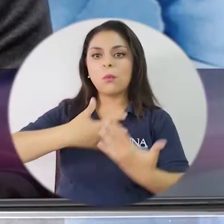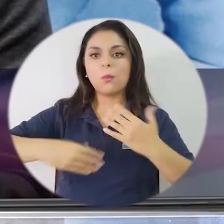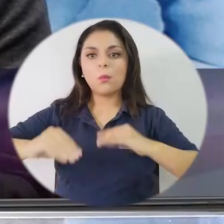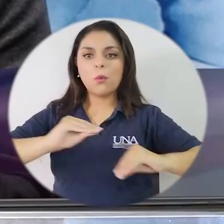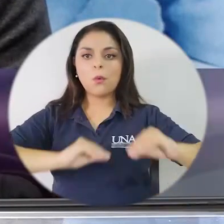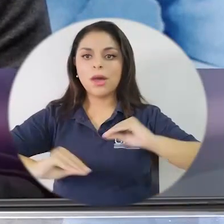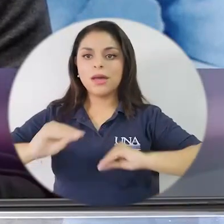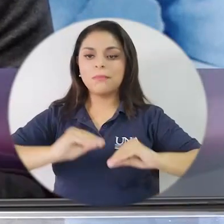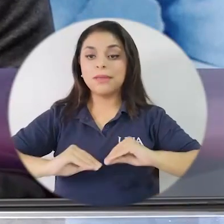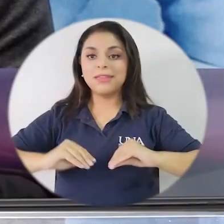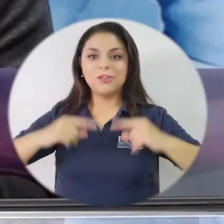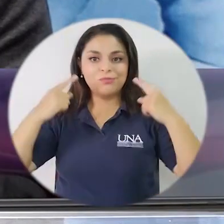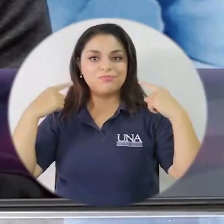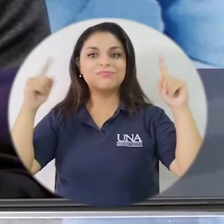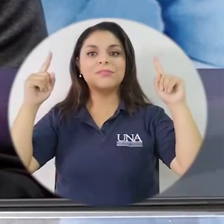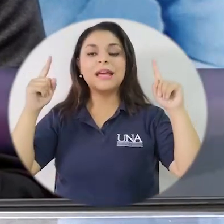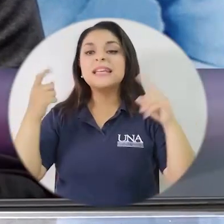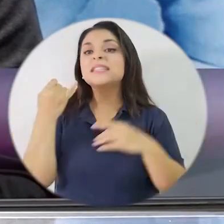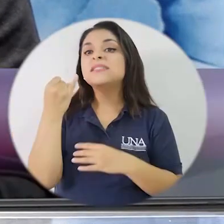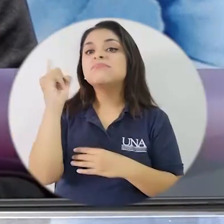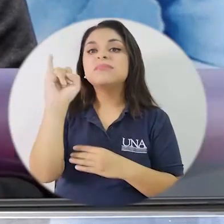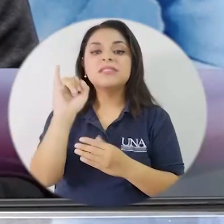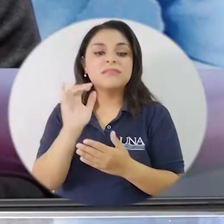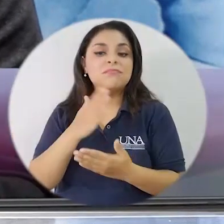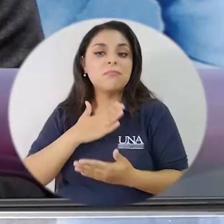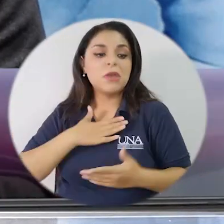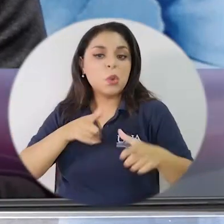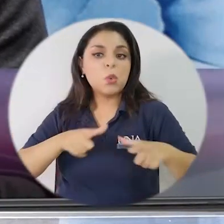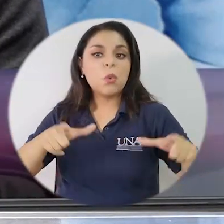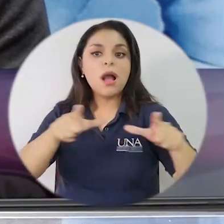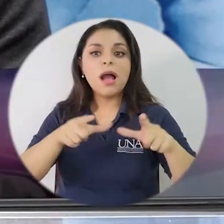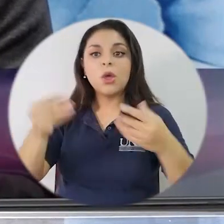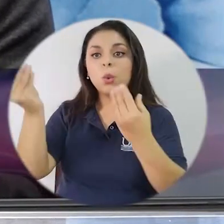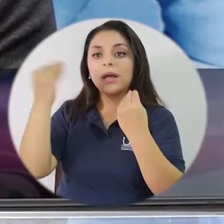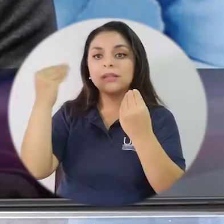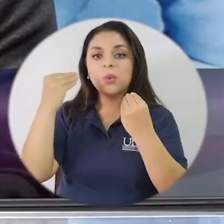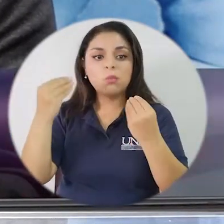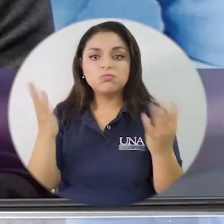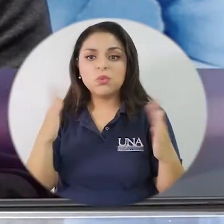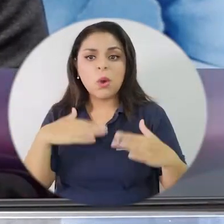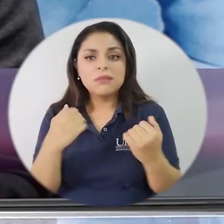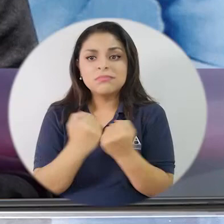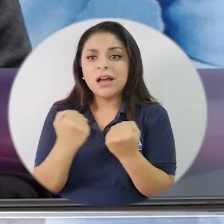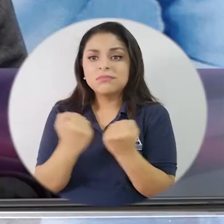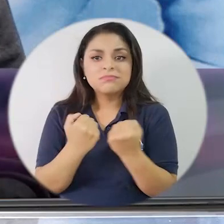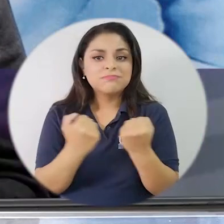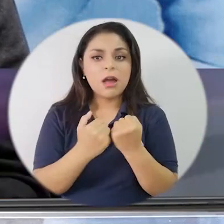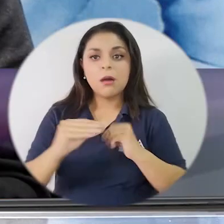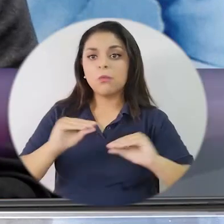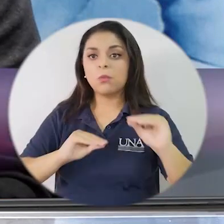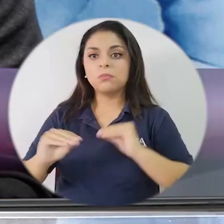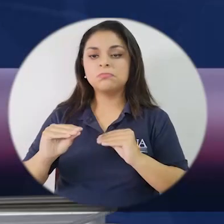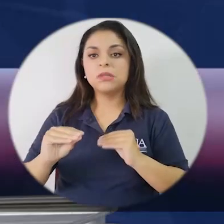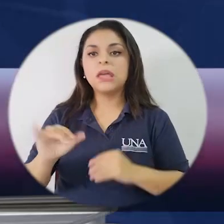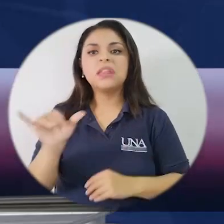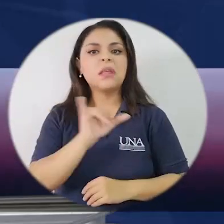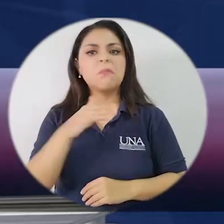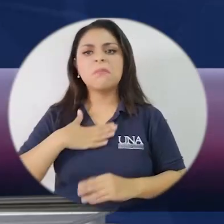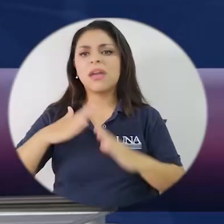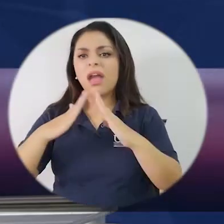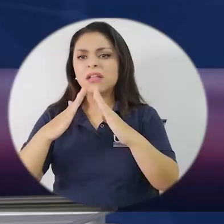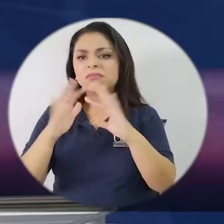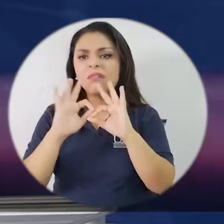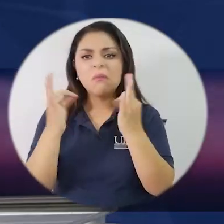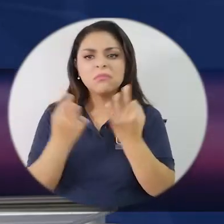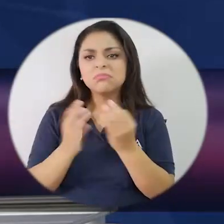centro educativo o el lugar donde yo estoy no hay un espacio para moverme, eso va a hacer, y tampoco veo que en mi círculo